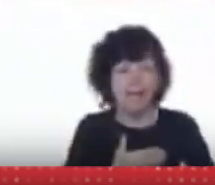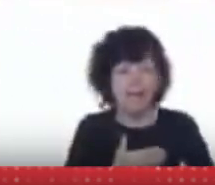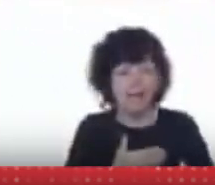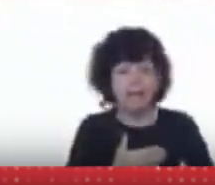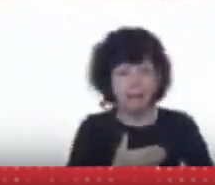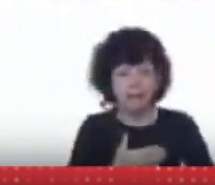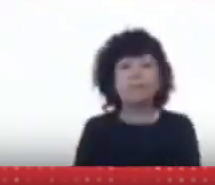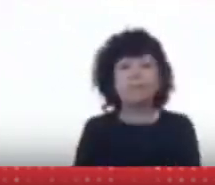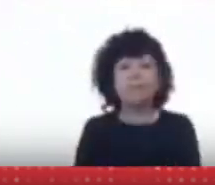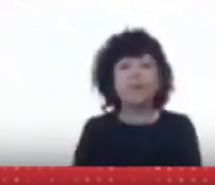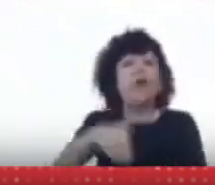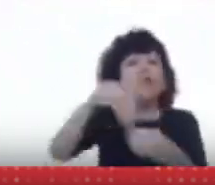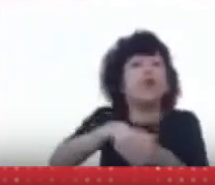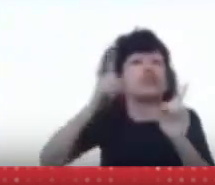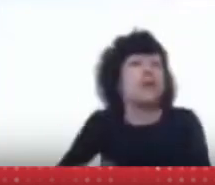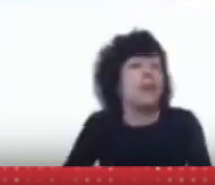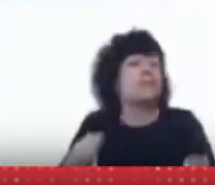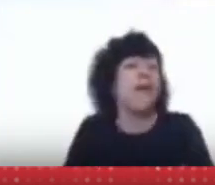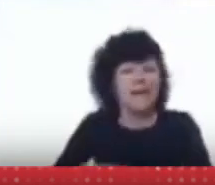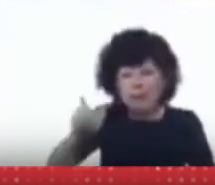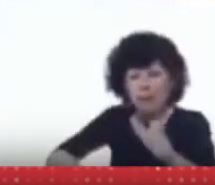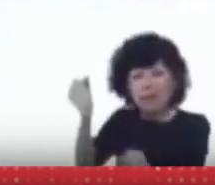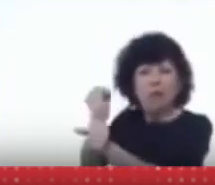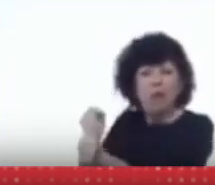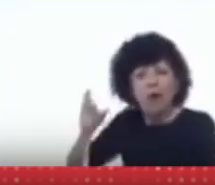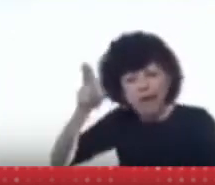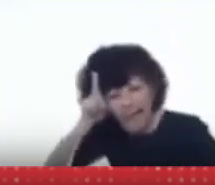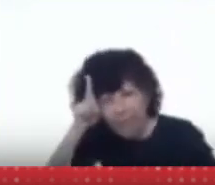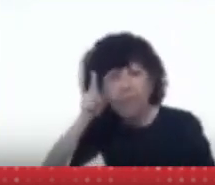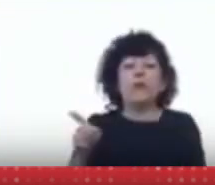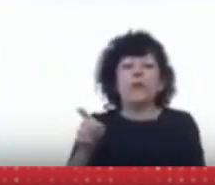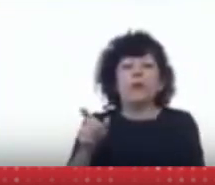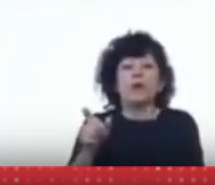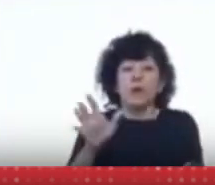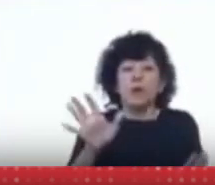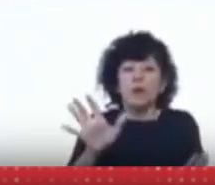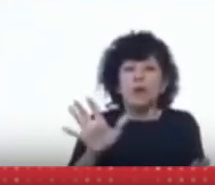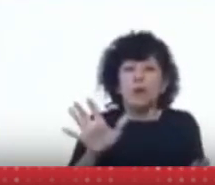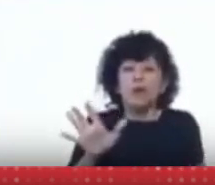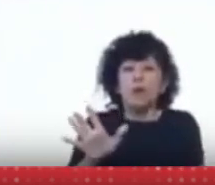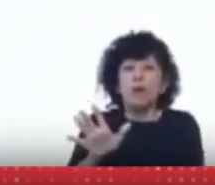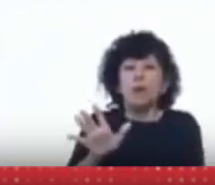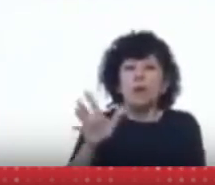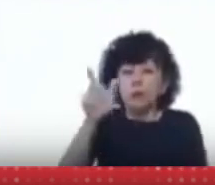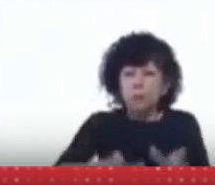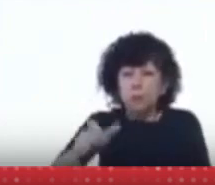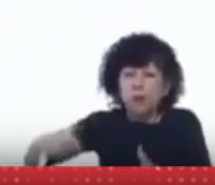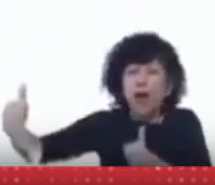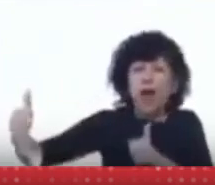Fue un voto también por el respeto a los laburantes, a los jubilados. Nos siguieron acompañando